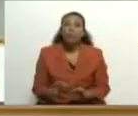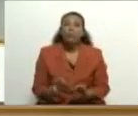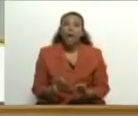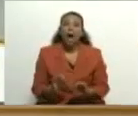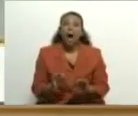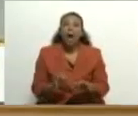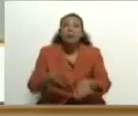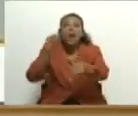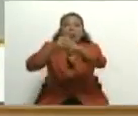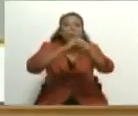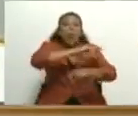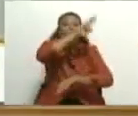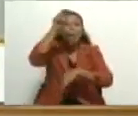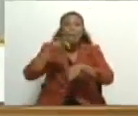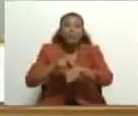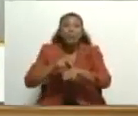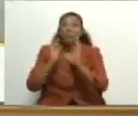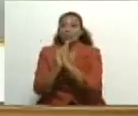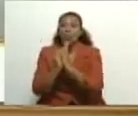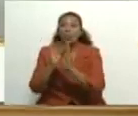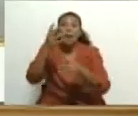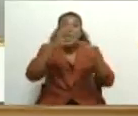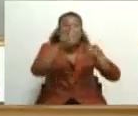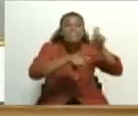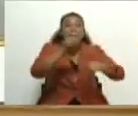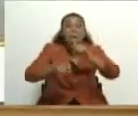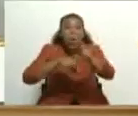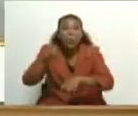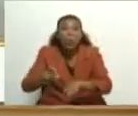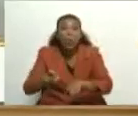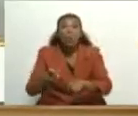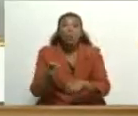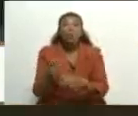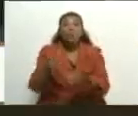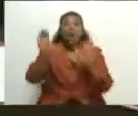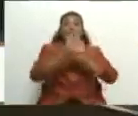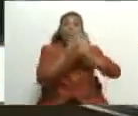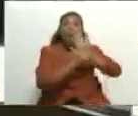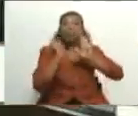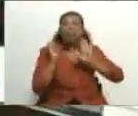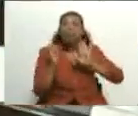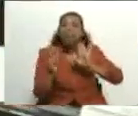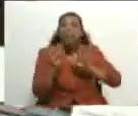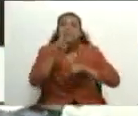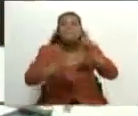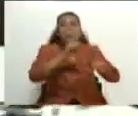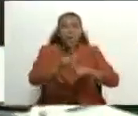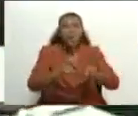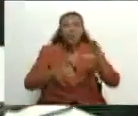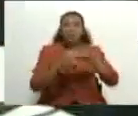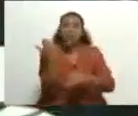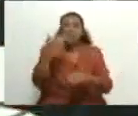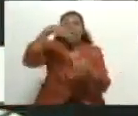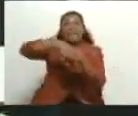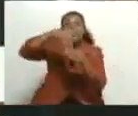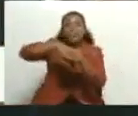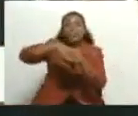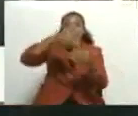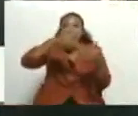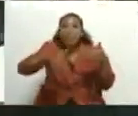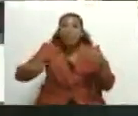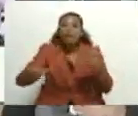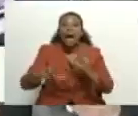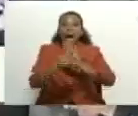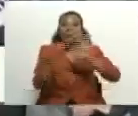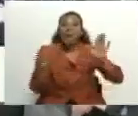gran consulta nacional a través de un referendo consultivo, mecanismo establecido en